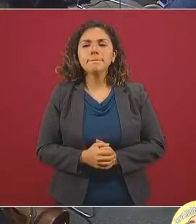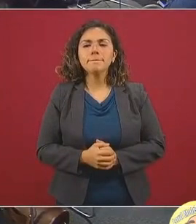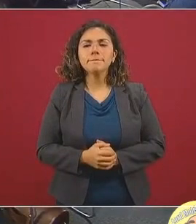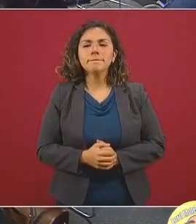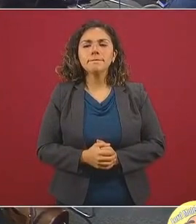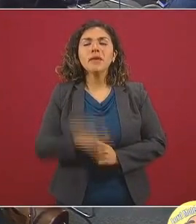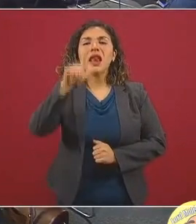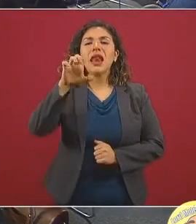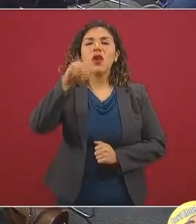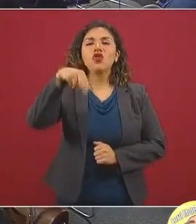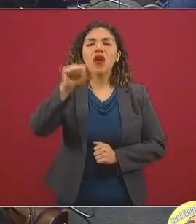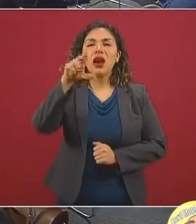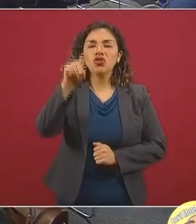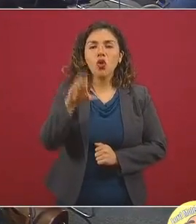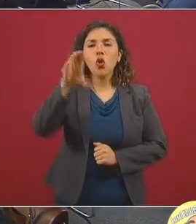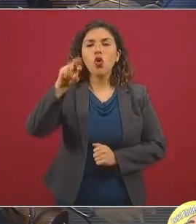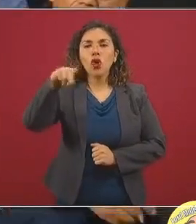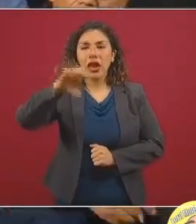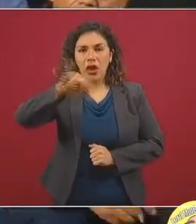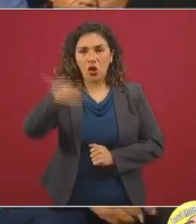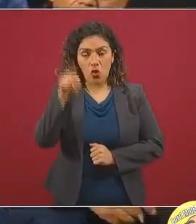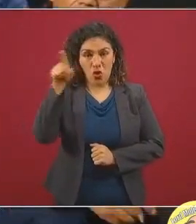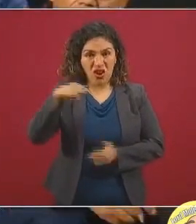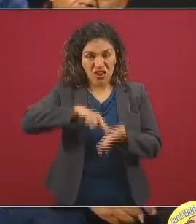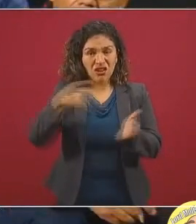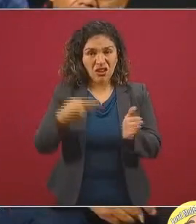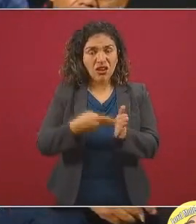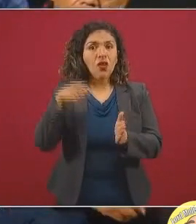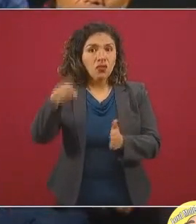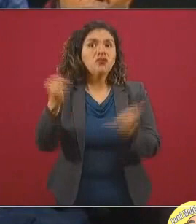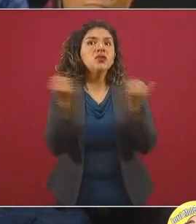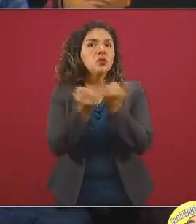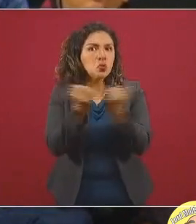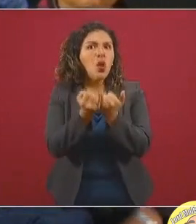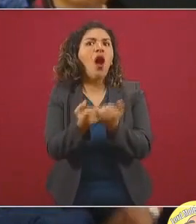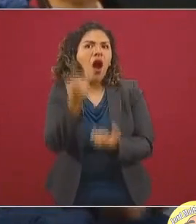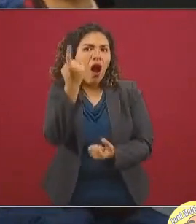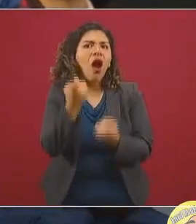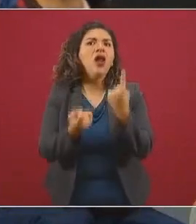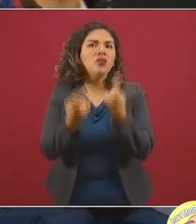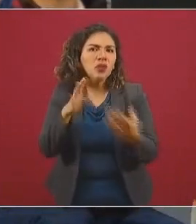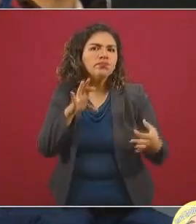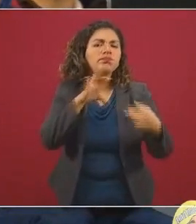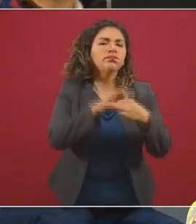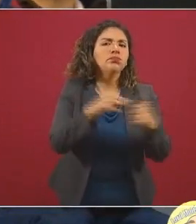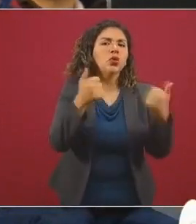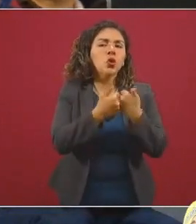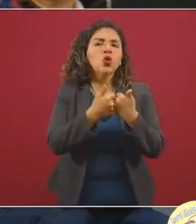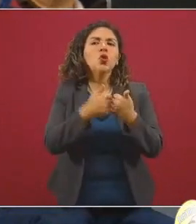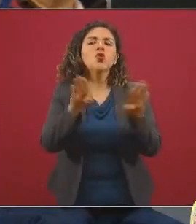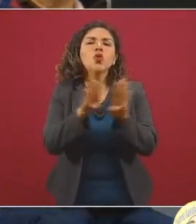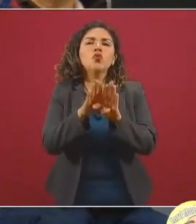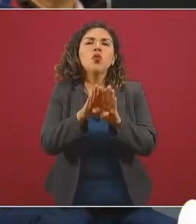ingeniero Leonardo Cornejo, pues tuvo que ver también con algunas adjudicaciones en el caso